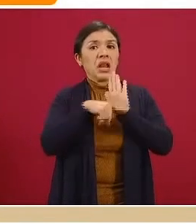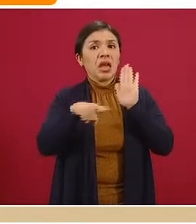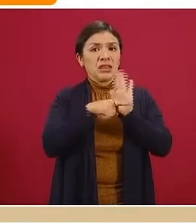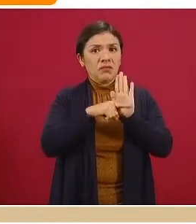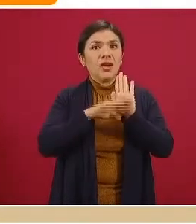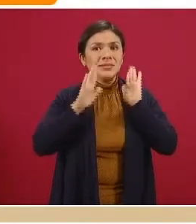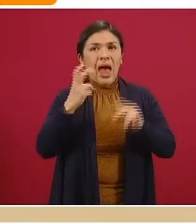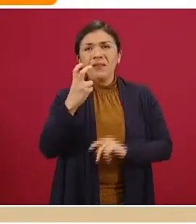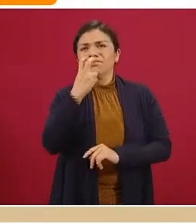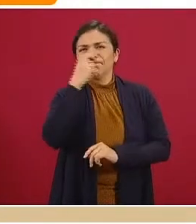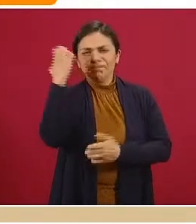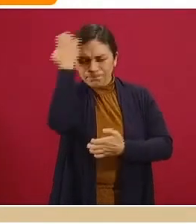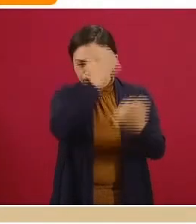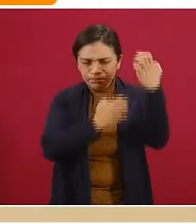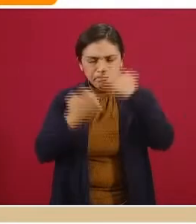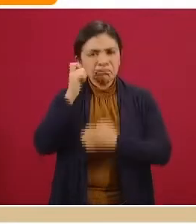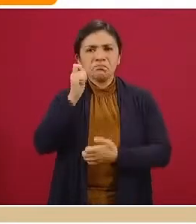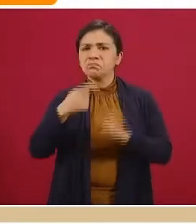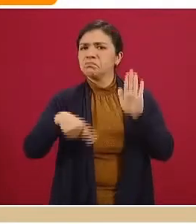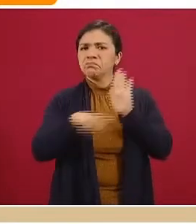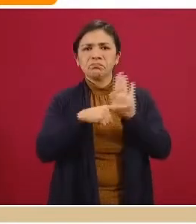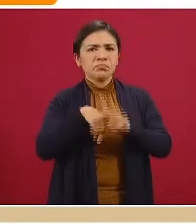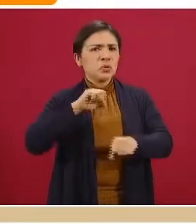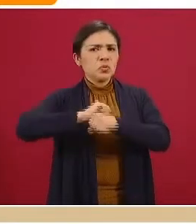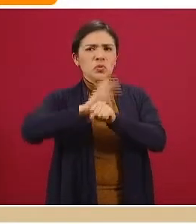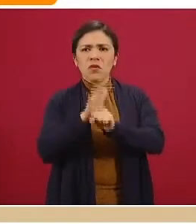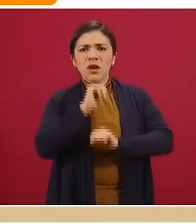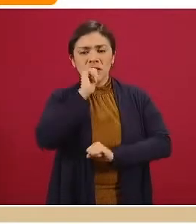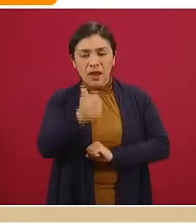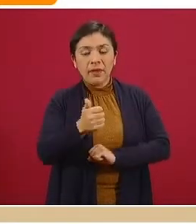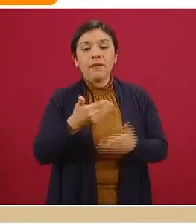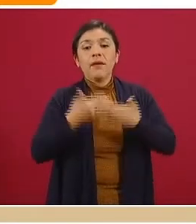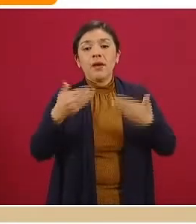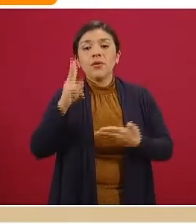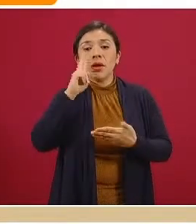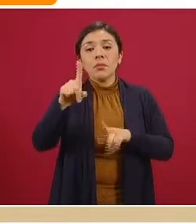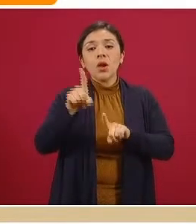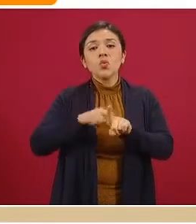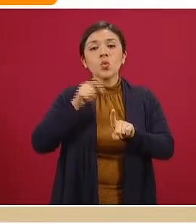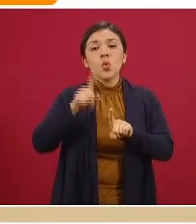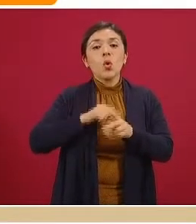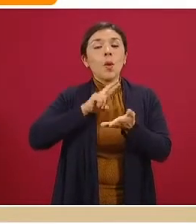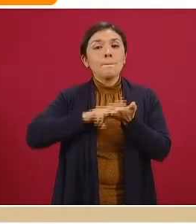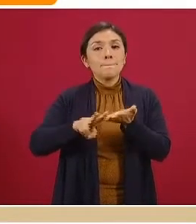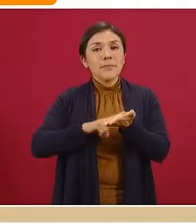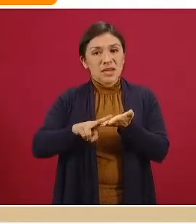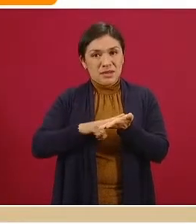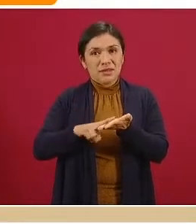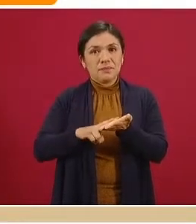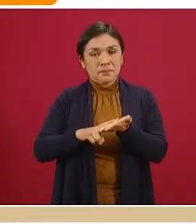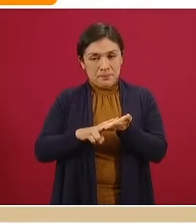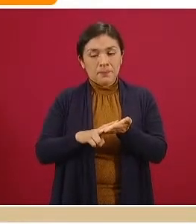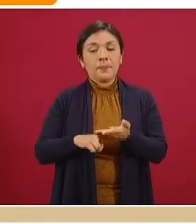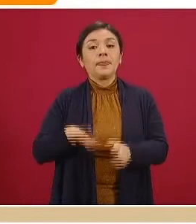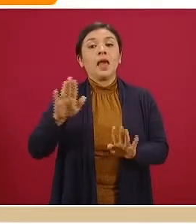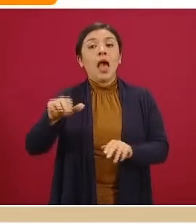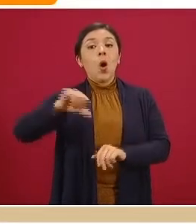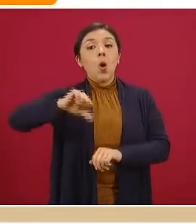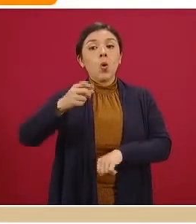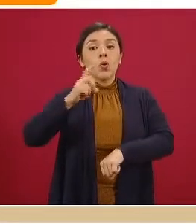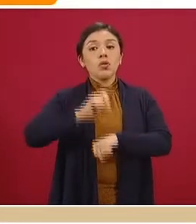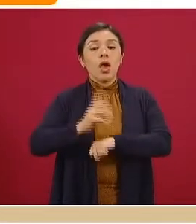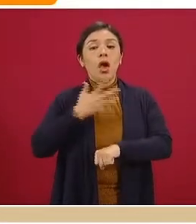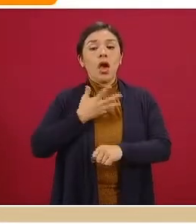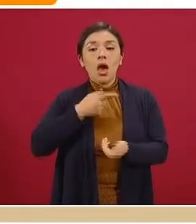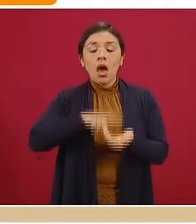dieron negativo al virus SARS-CoV-2, ahora las tenemos identificadas en las barras de color verde. Y para el corte del día de hoy, pues